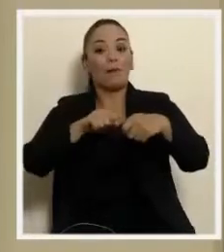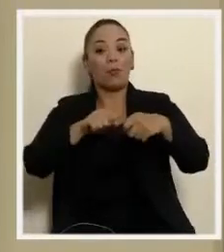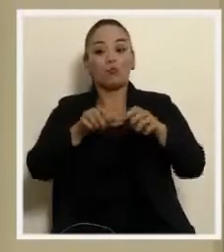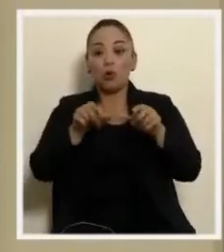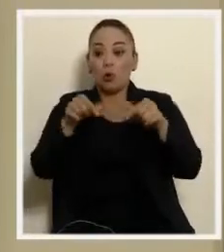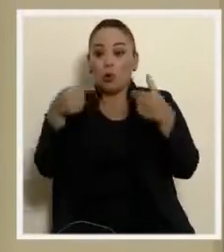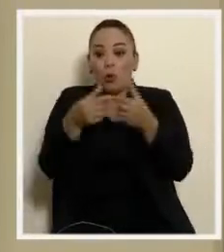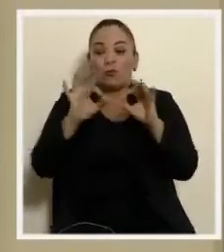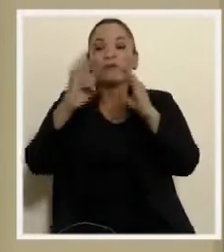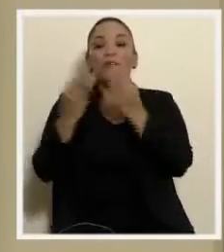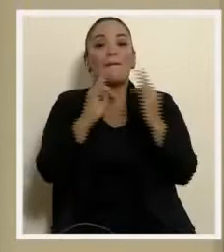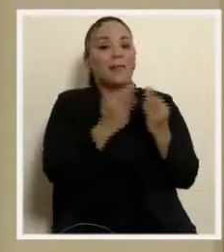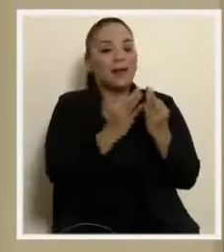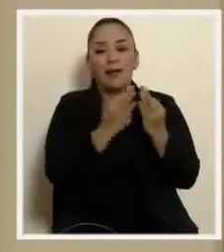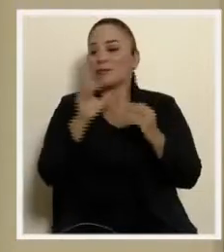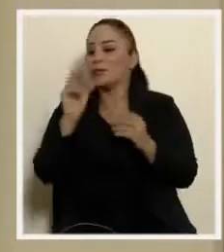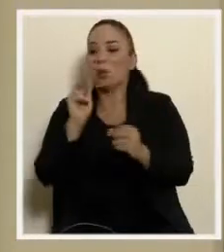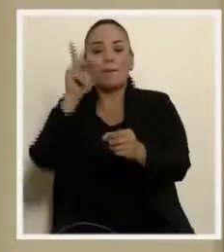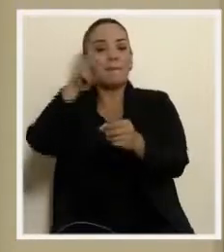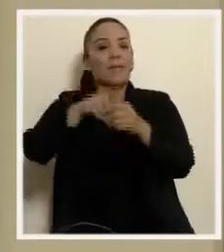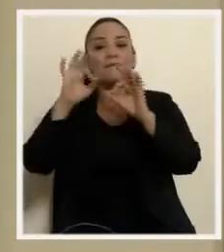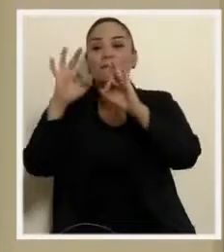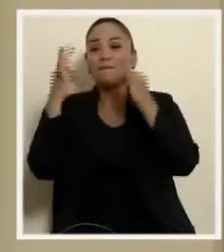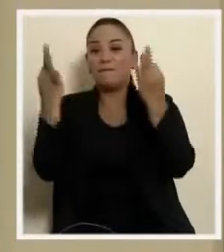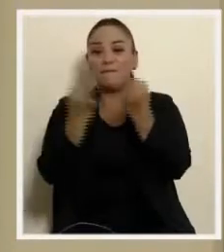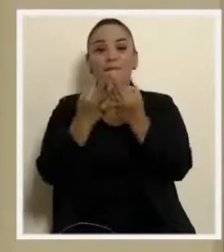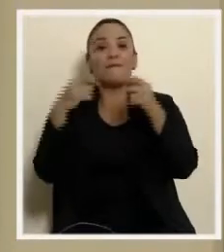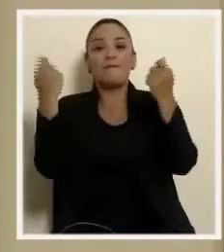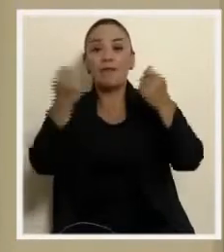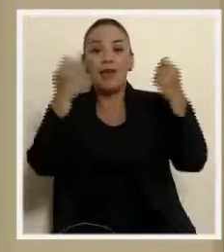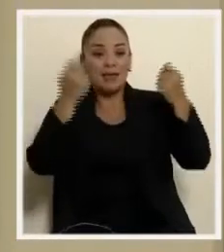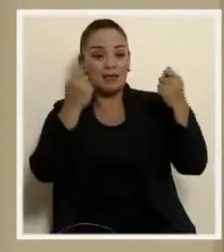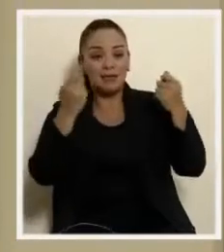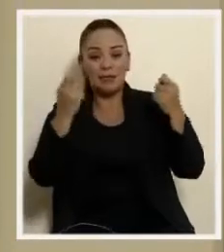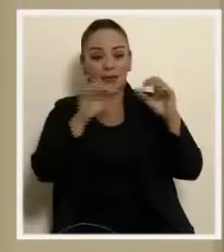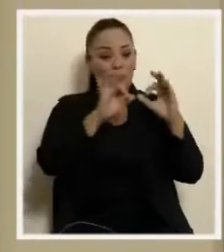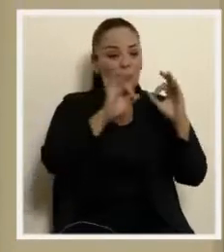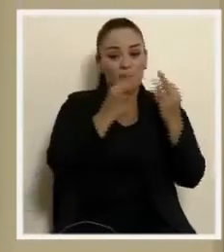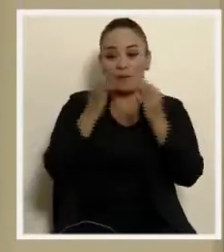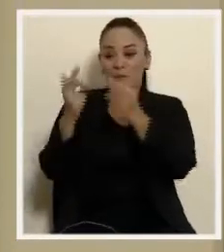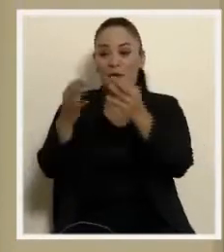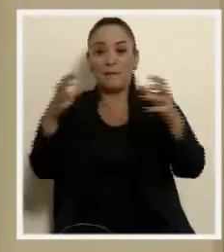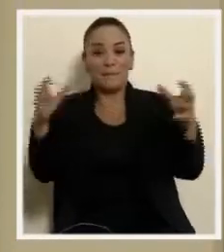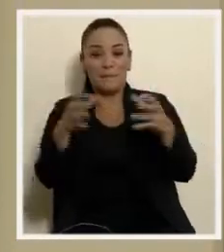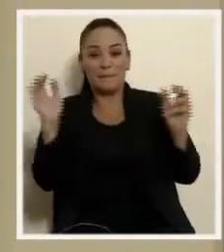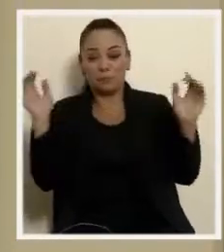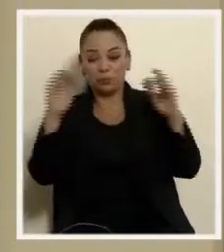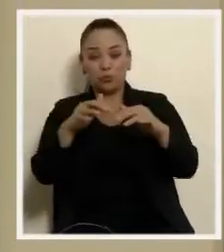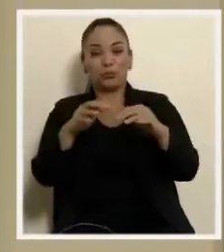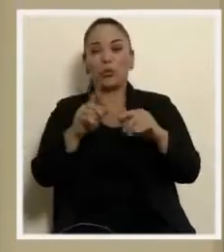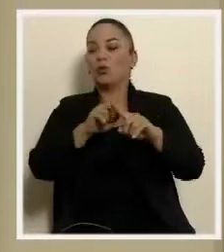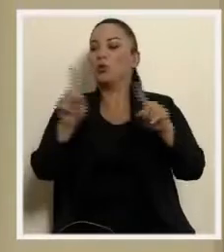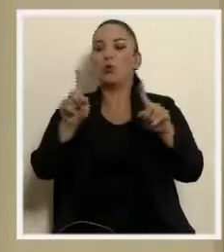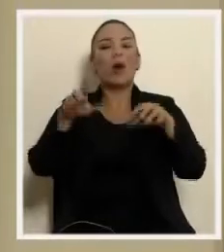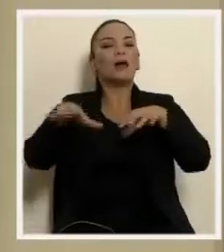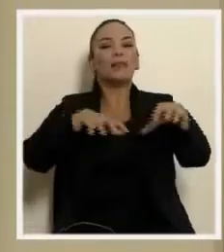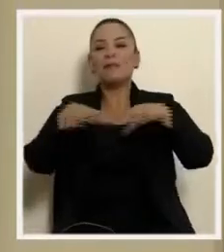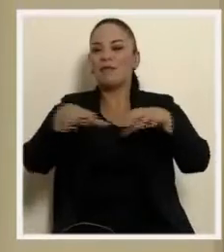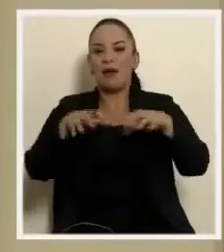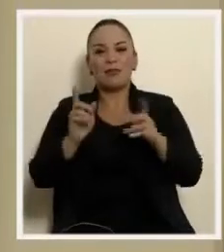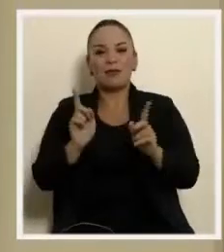no participemos de fiestas, de aglomeraciones, de actividades clandestinas, que es lo que nos está